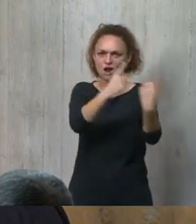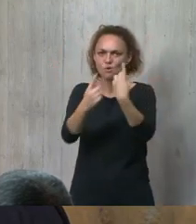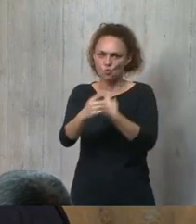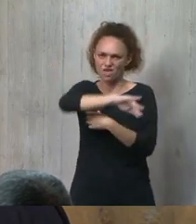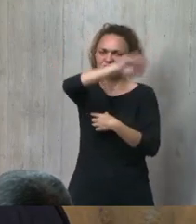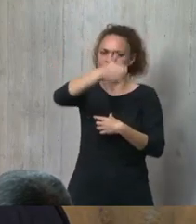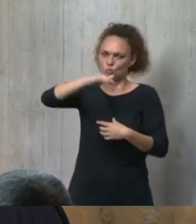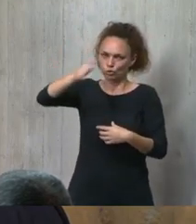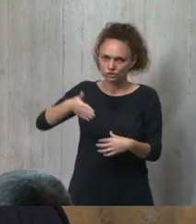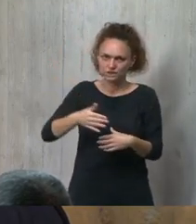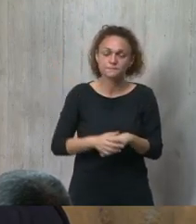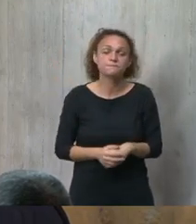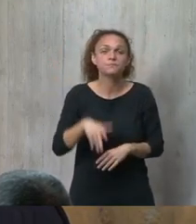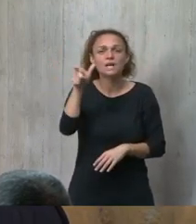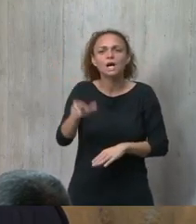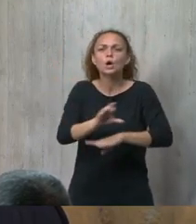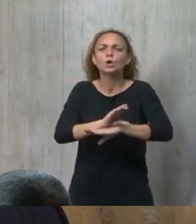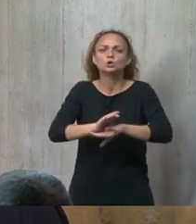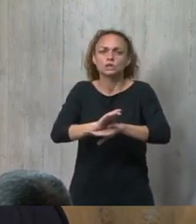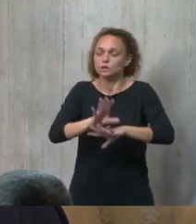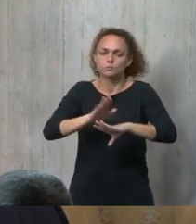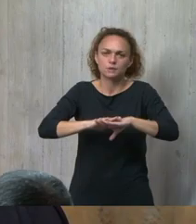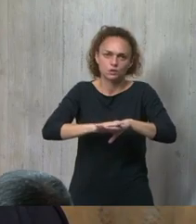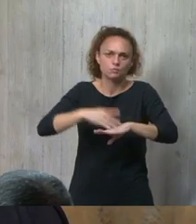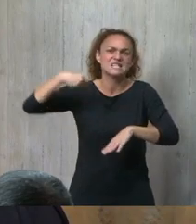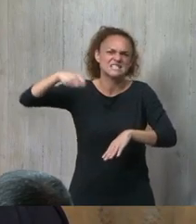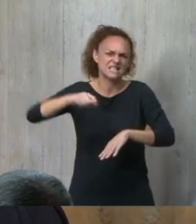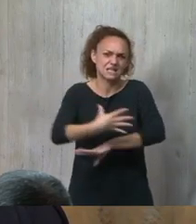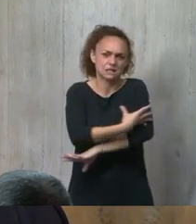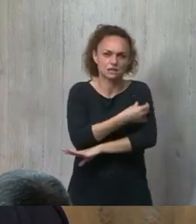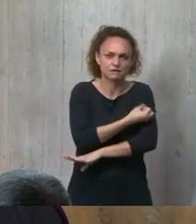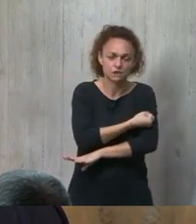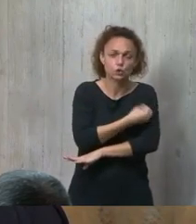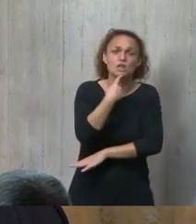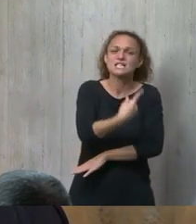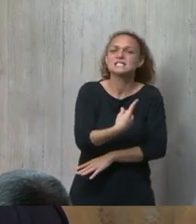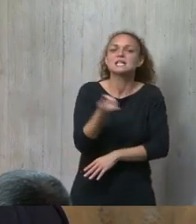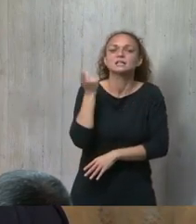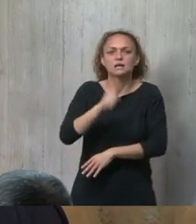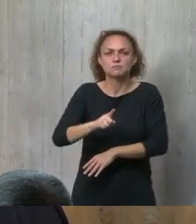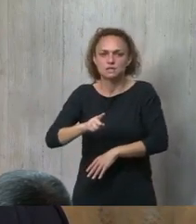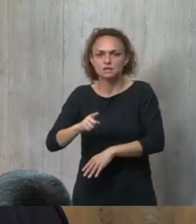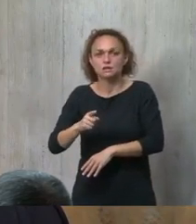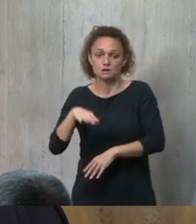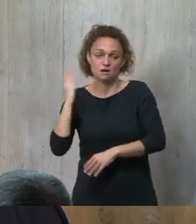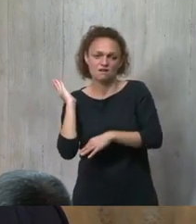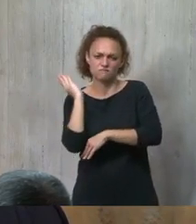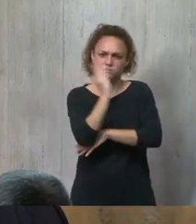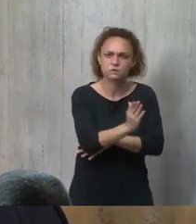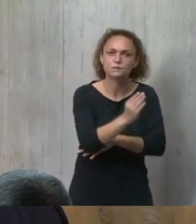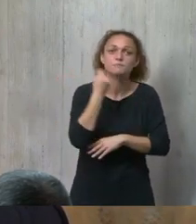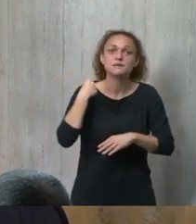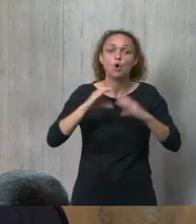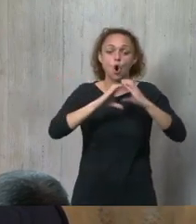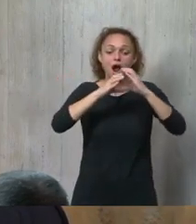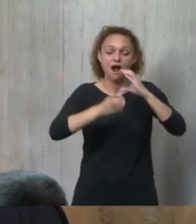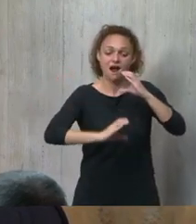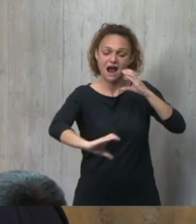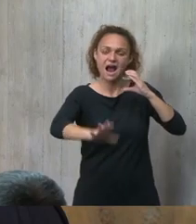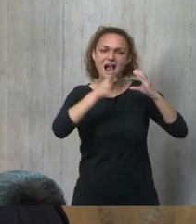consejero, el presidente del Cabildo, perdón, también ha habido afecciones, sobre todo a las zonas de galerías, a las salidas de agua de las galerías, son